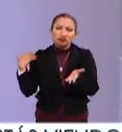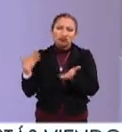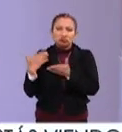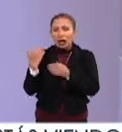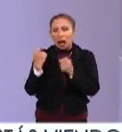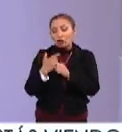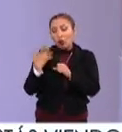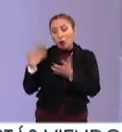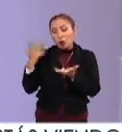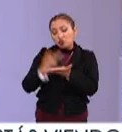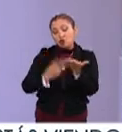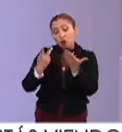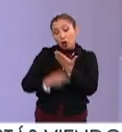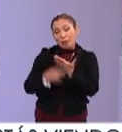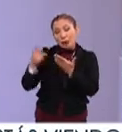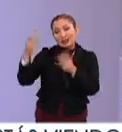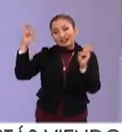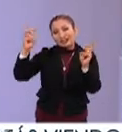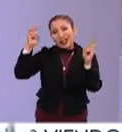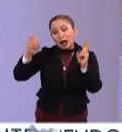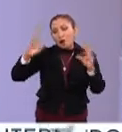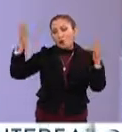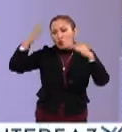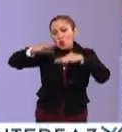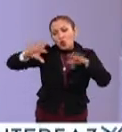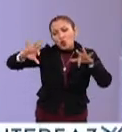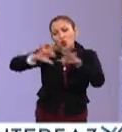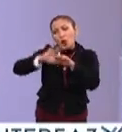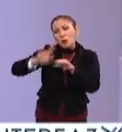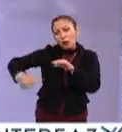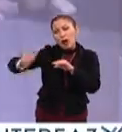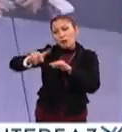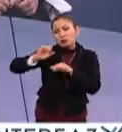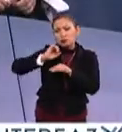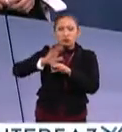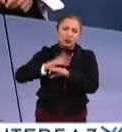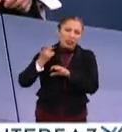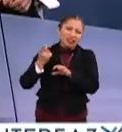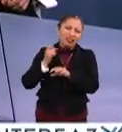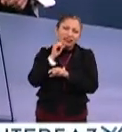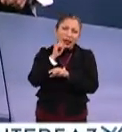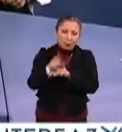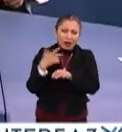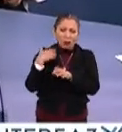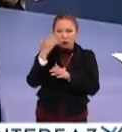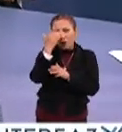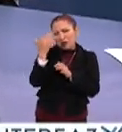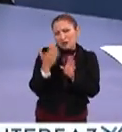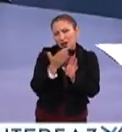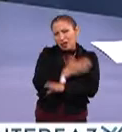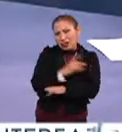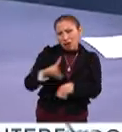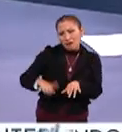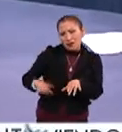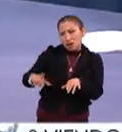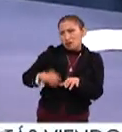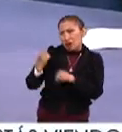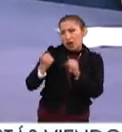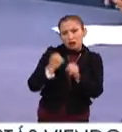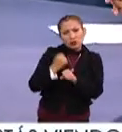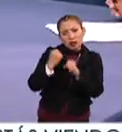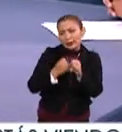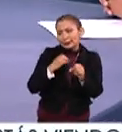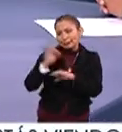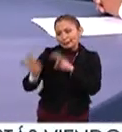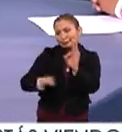últimos años una política que le llaman de reconciliación con sus pueblos, dado también lo trágico que ese gobierno durante muchos años